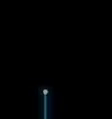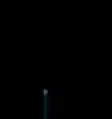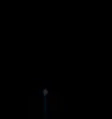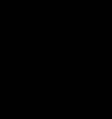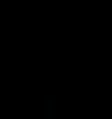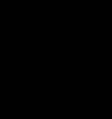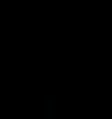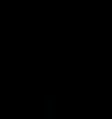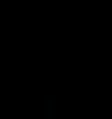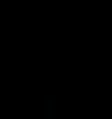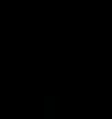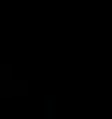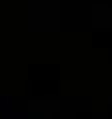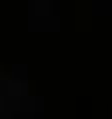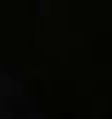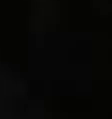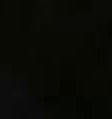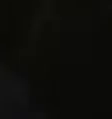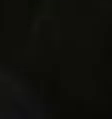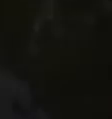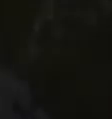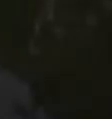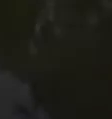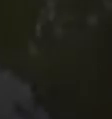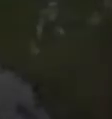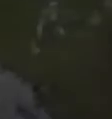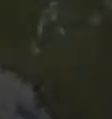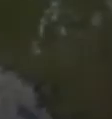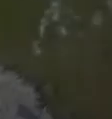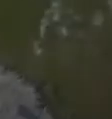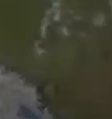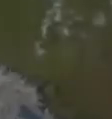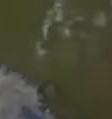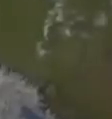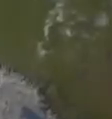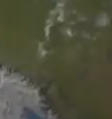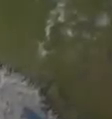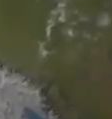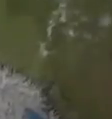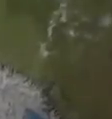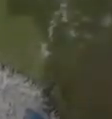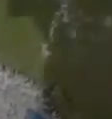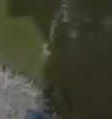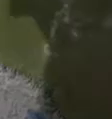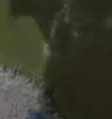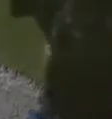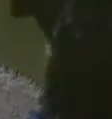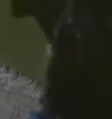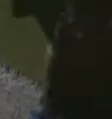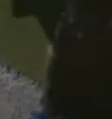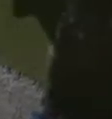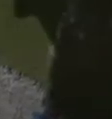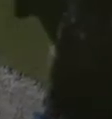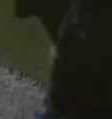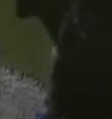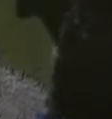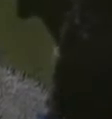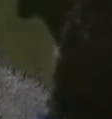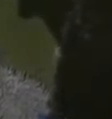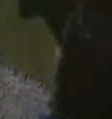cerámica Upisnique, modelada hace aproximadamente 3000 años en la costa norte peruana.